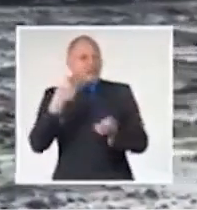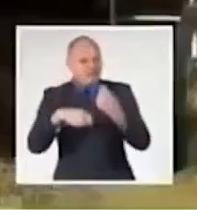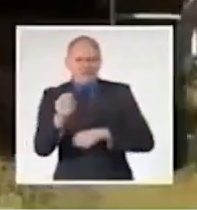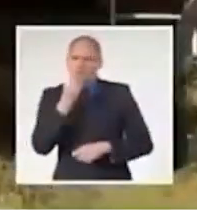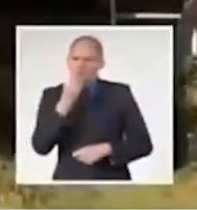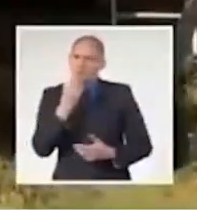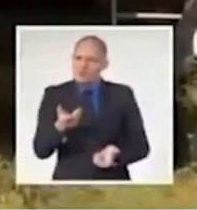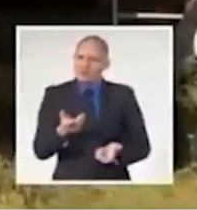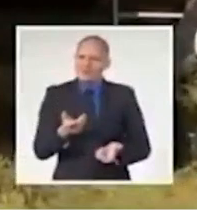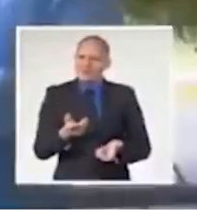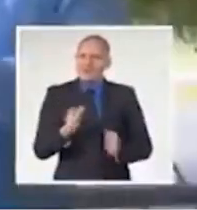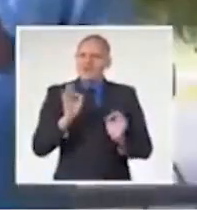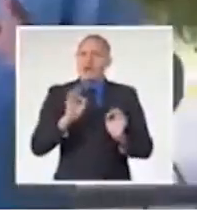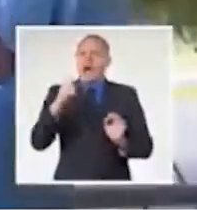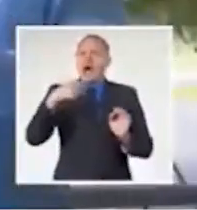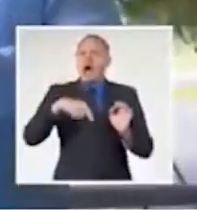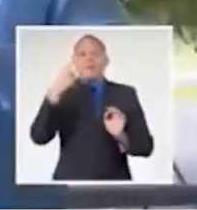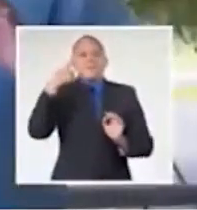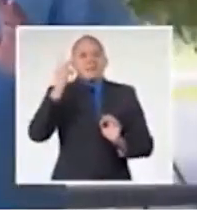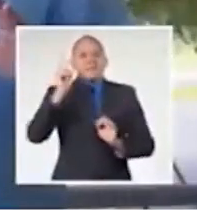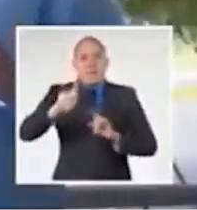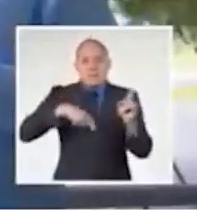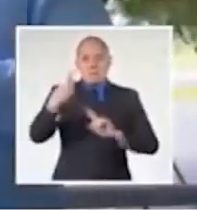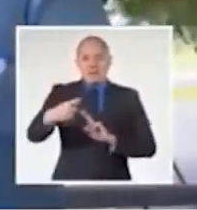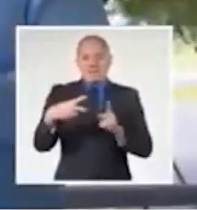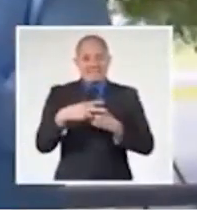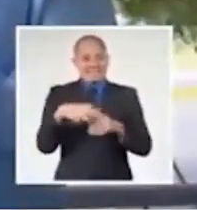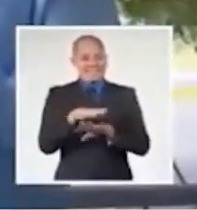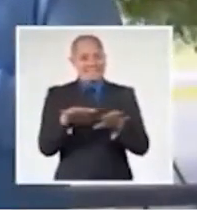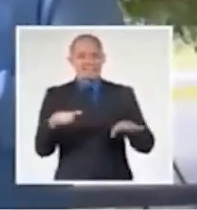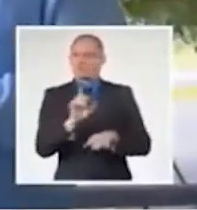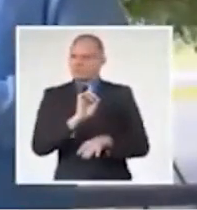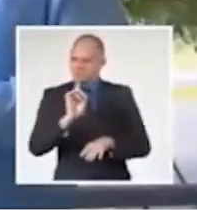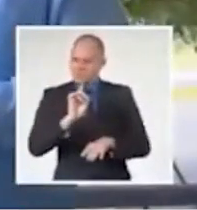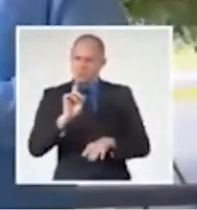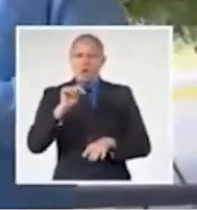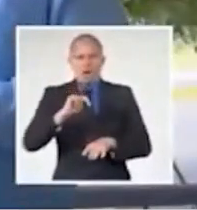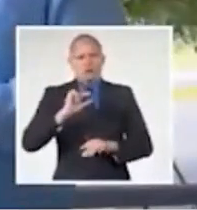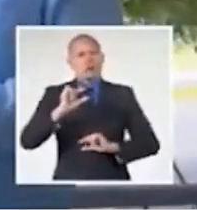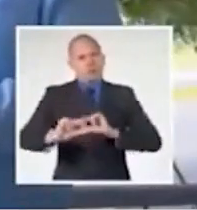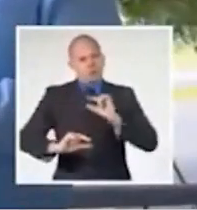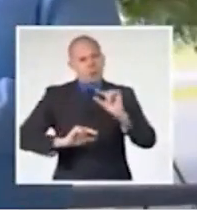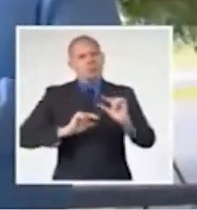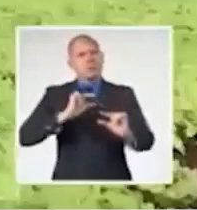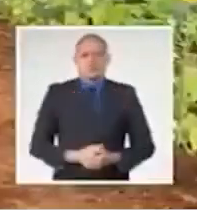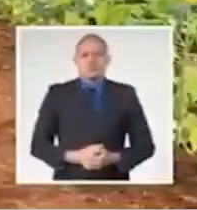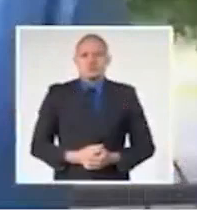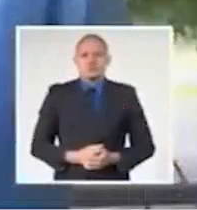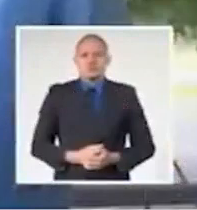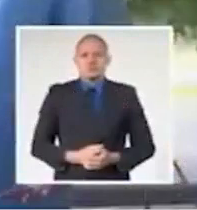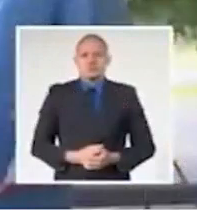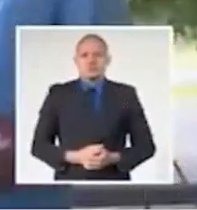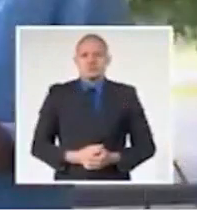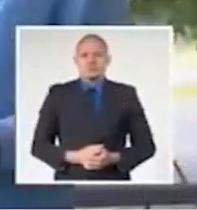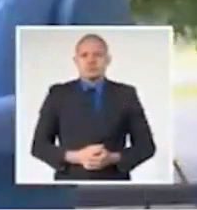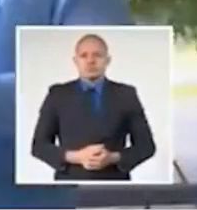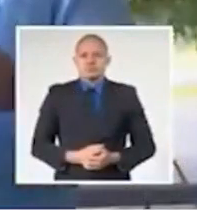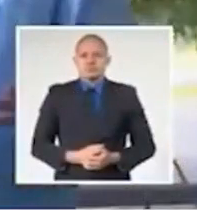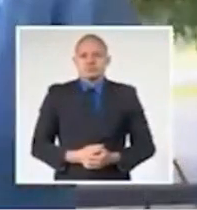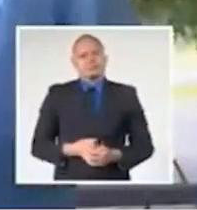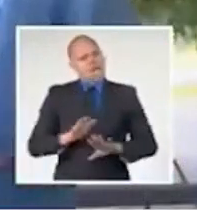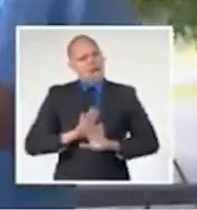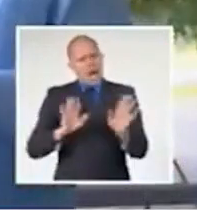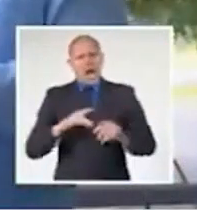vamos a lograr un efecto inmediato siempre hay un efecto cretario hay en el tiempo que tiene que irse concretando costaba mucho recorrido con un territorio